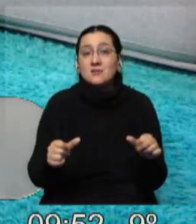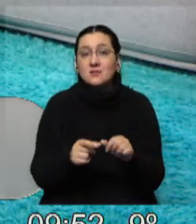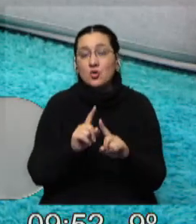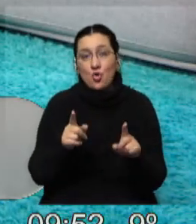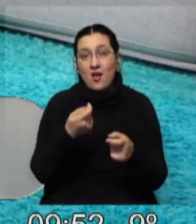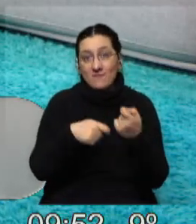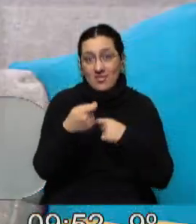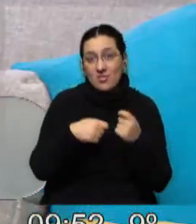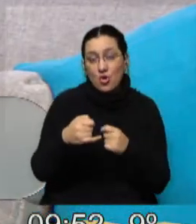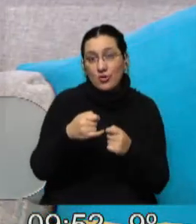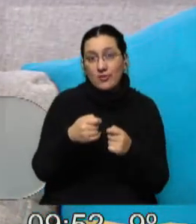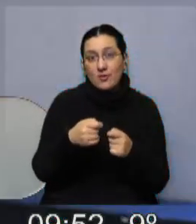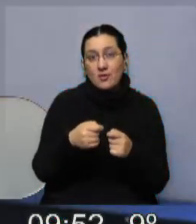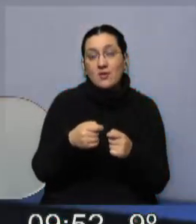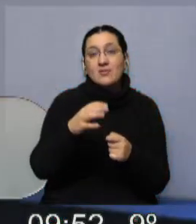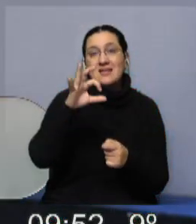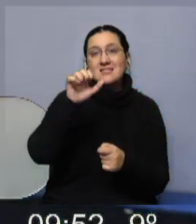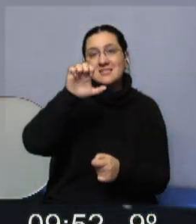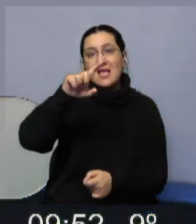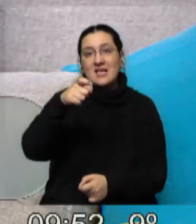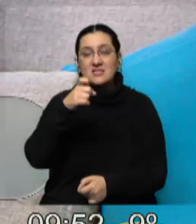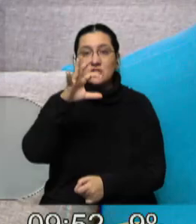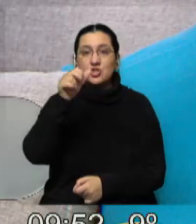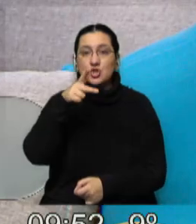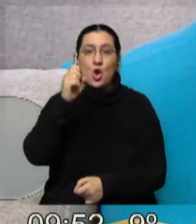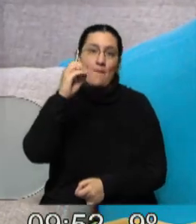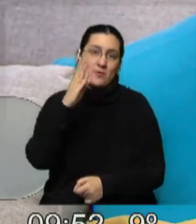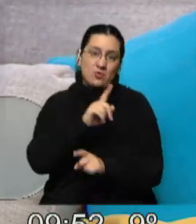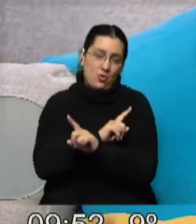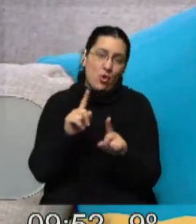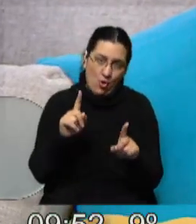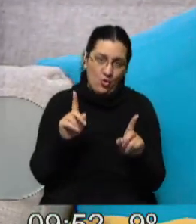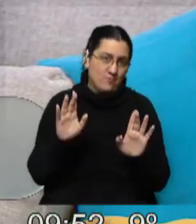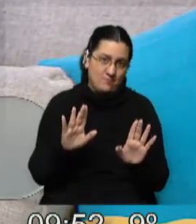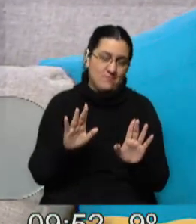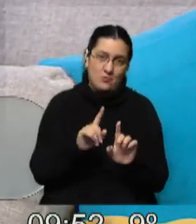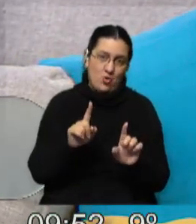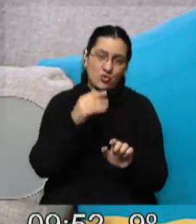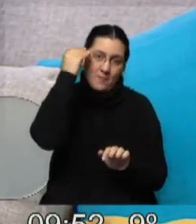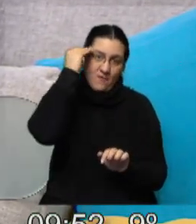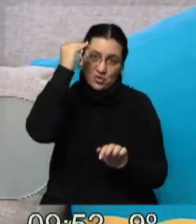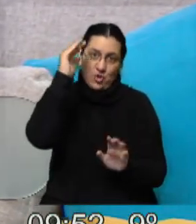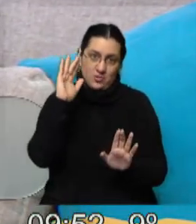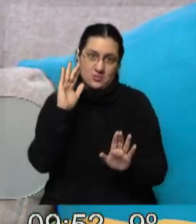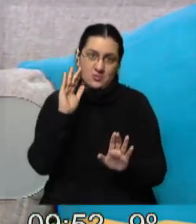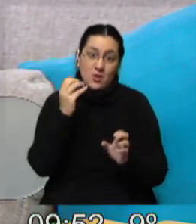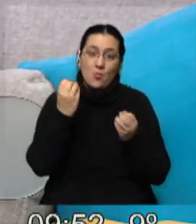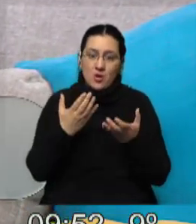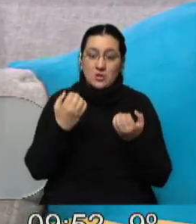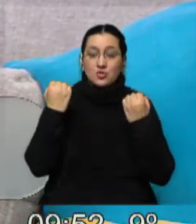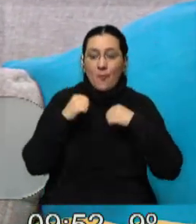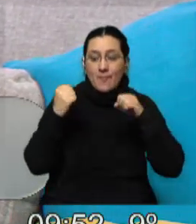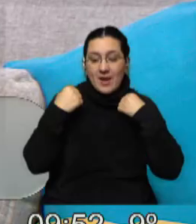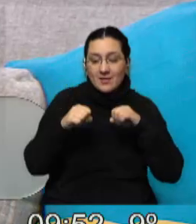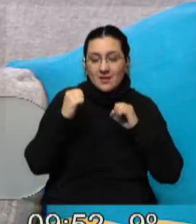shop, por ejemplo. No, no precisamente el vendedor del sex shop. No, no, bien. No precisamente. Entonces, tienden a ser prácticas que